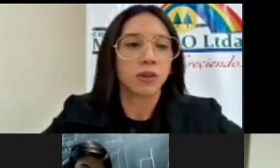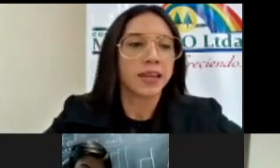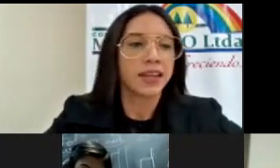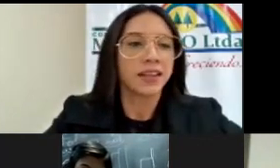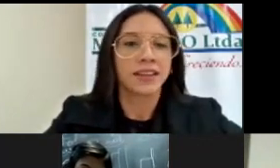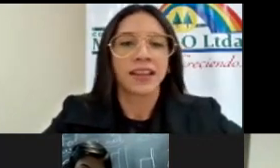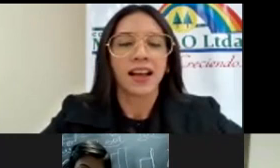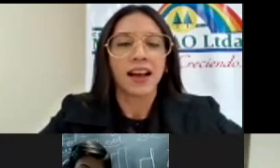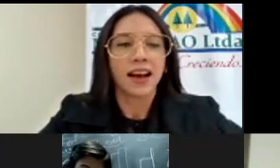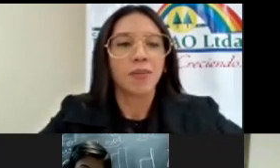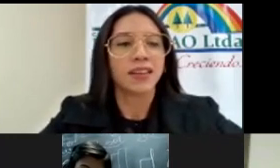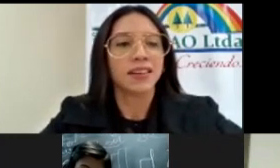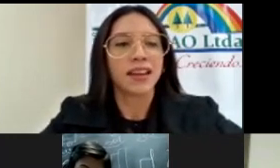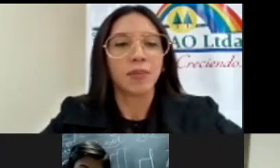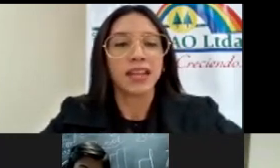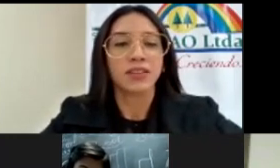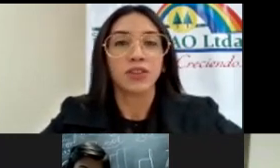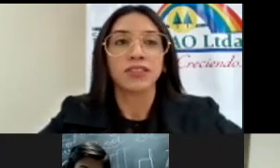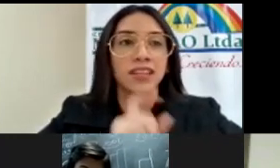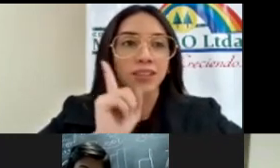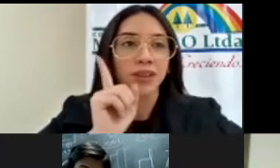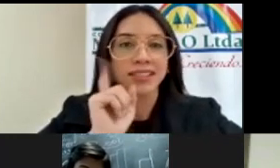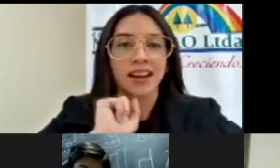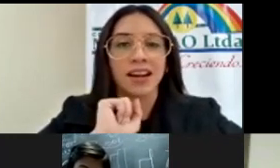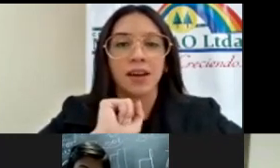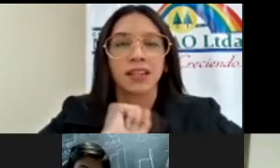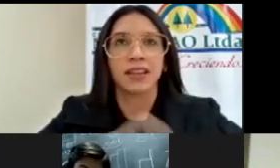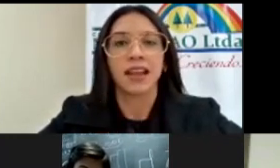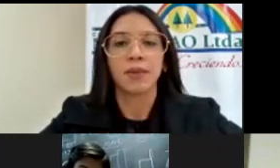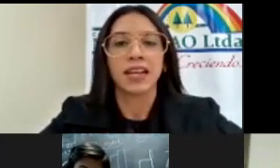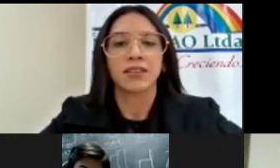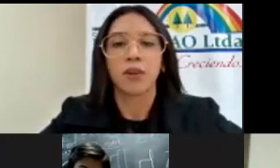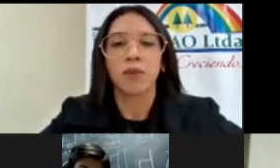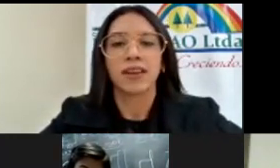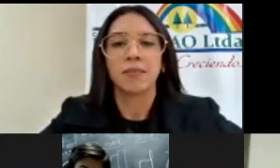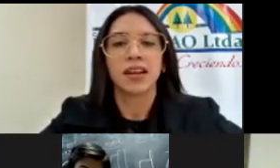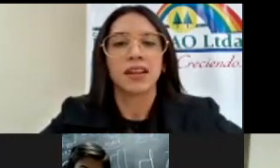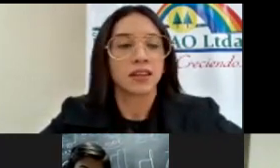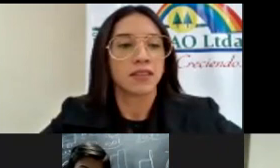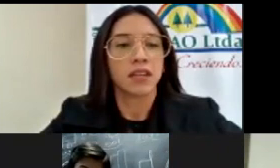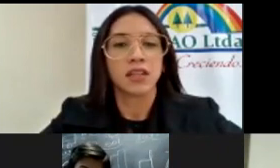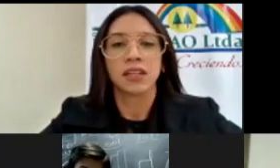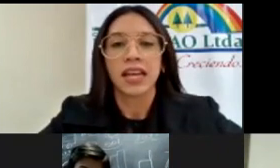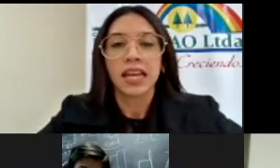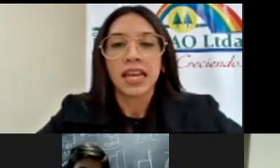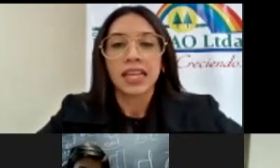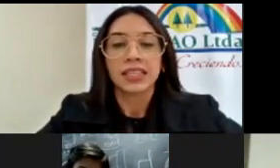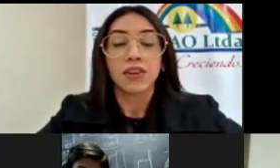Google Play. A partir de la aplicación tienen que actualizarla, a partir de la aplicación pueden enviar y